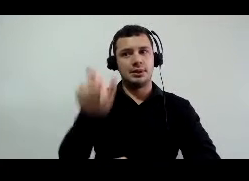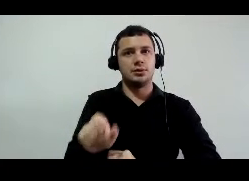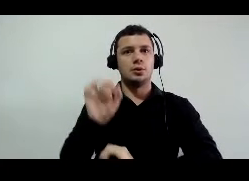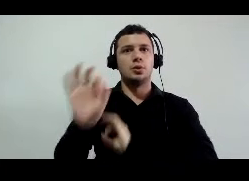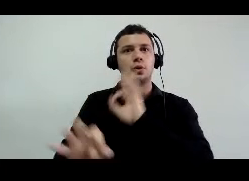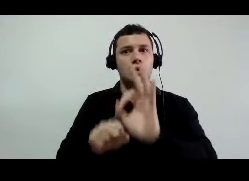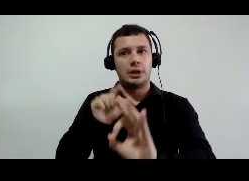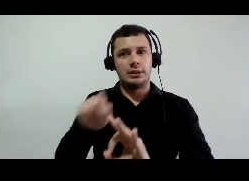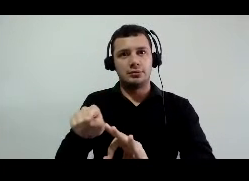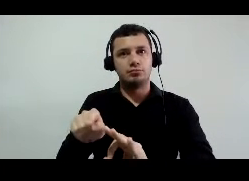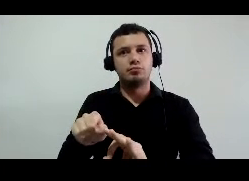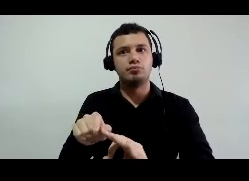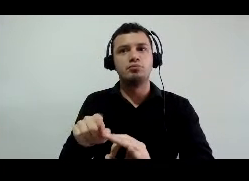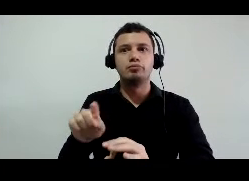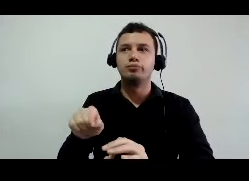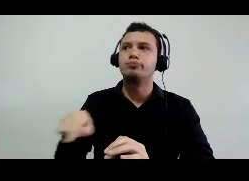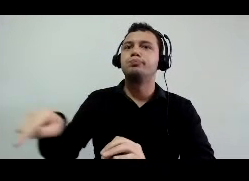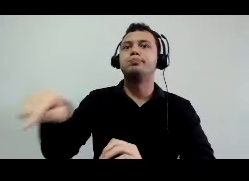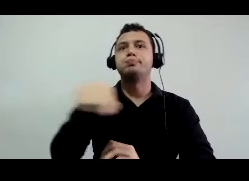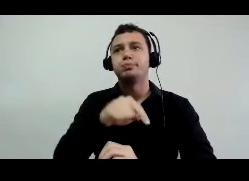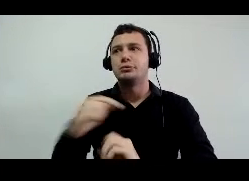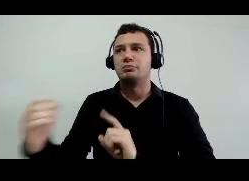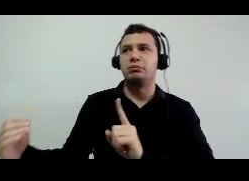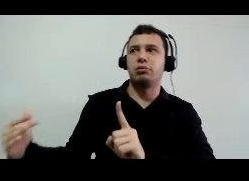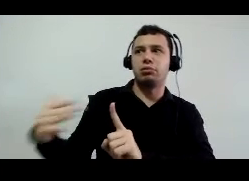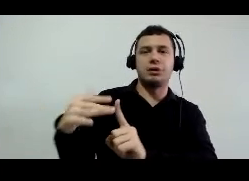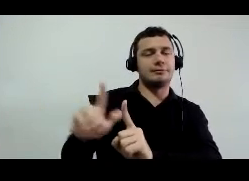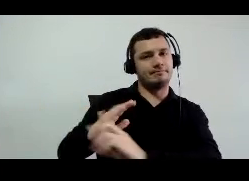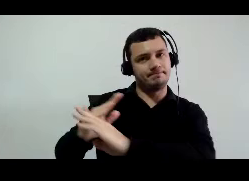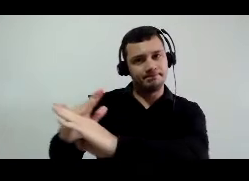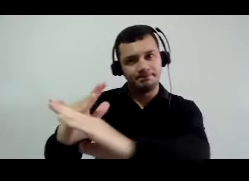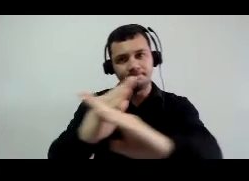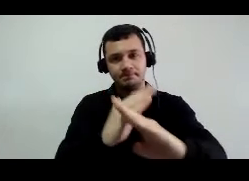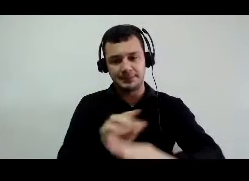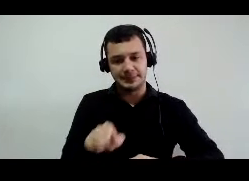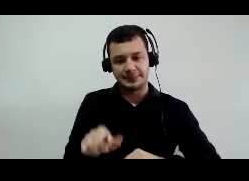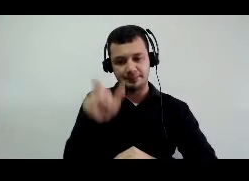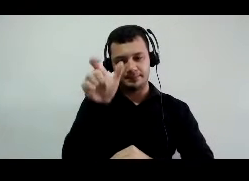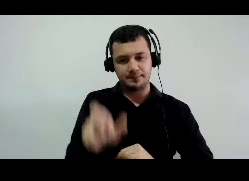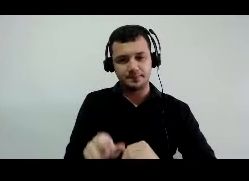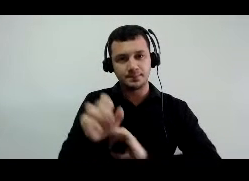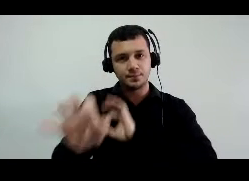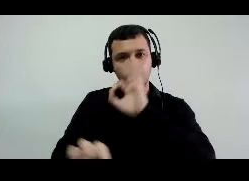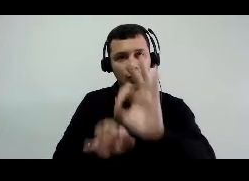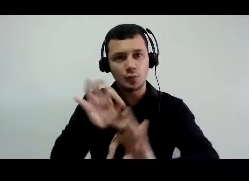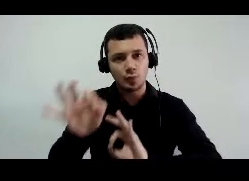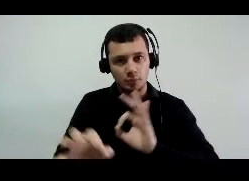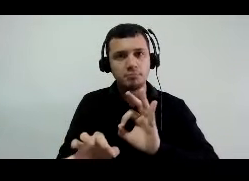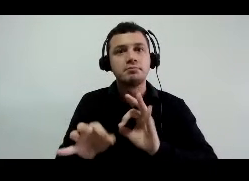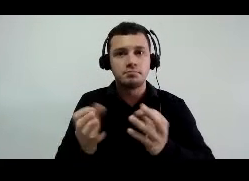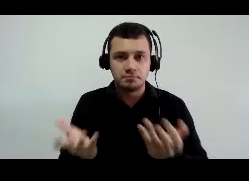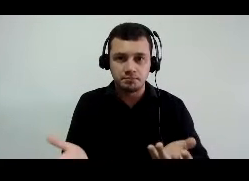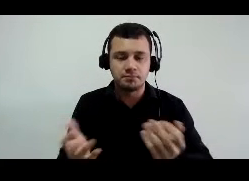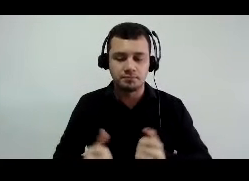paciente no debe ser solo basada en